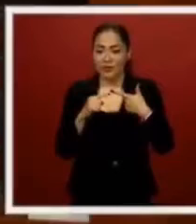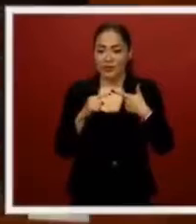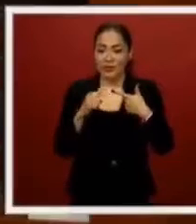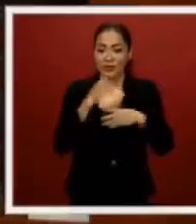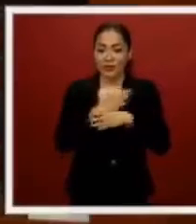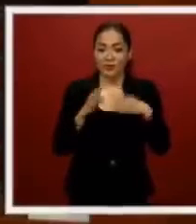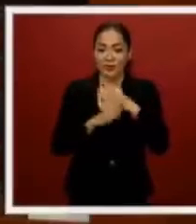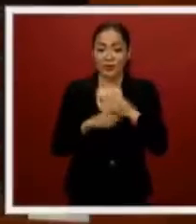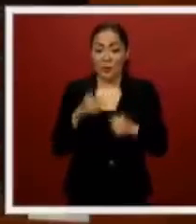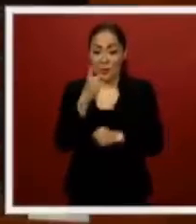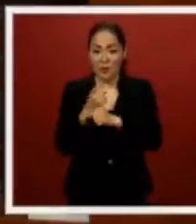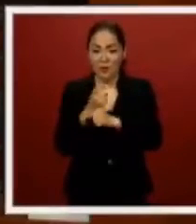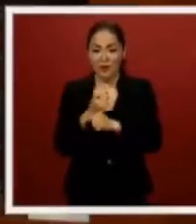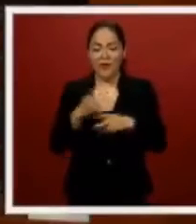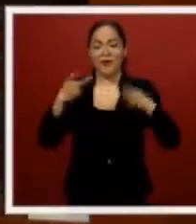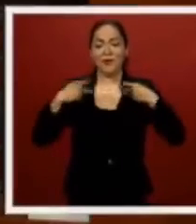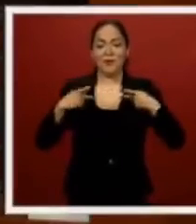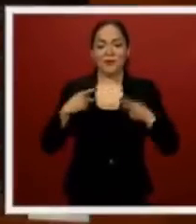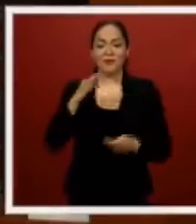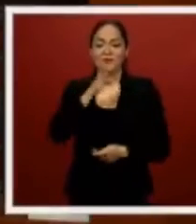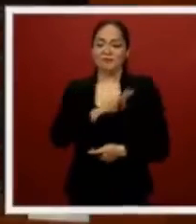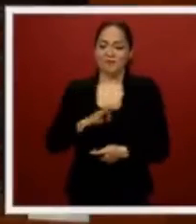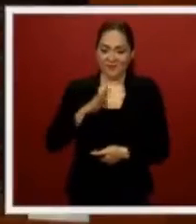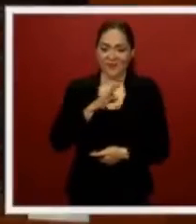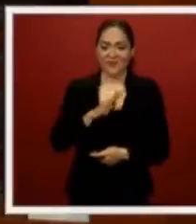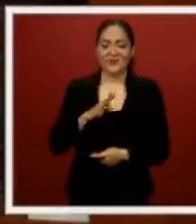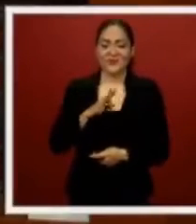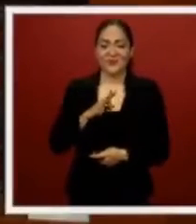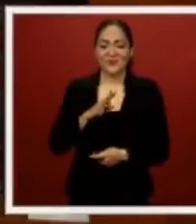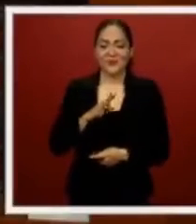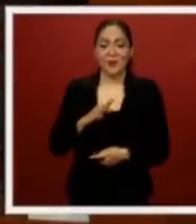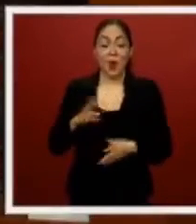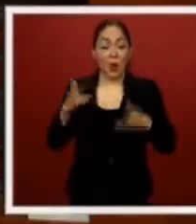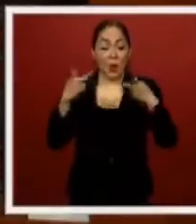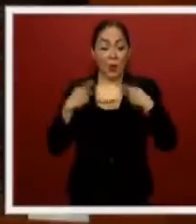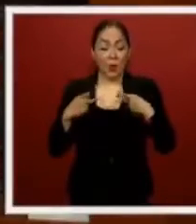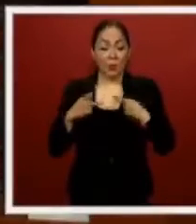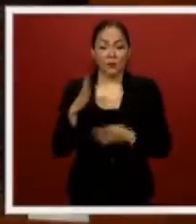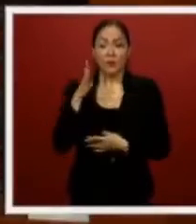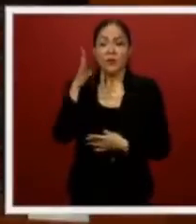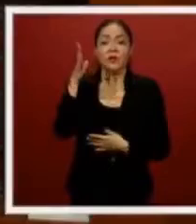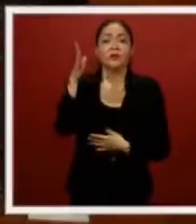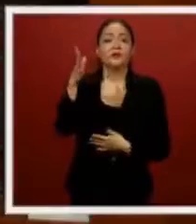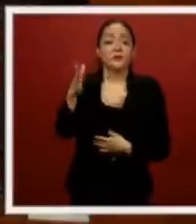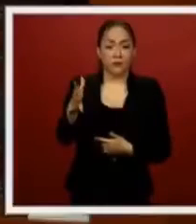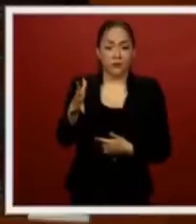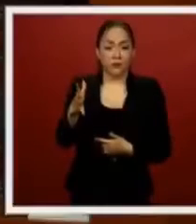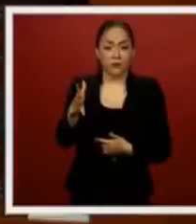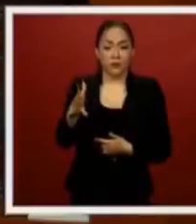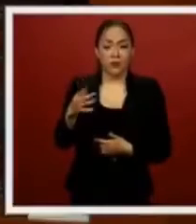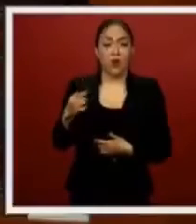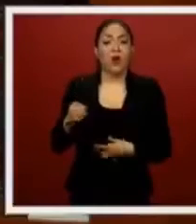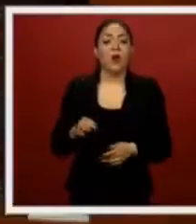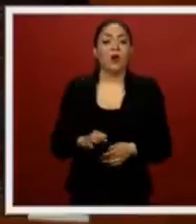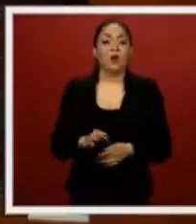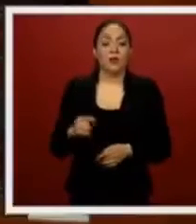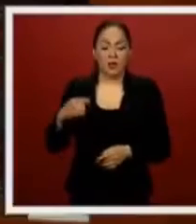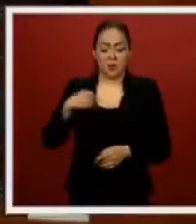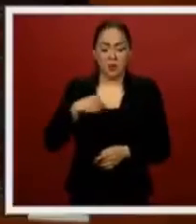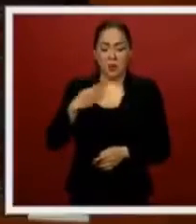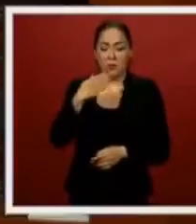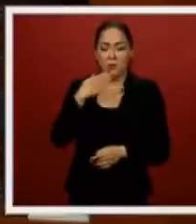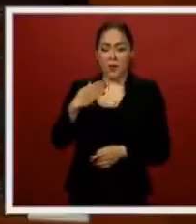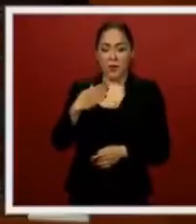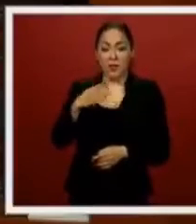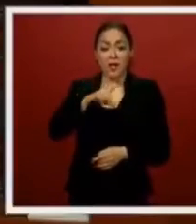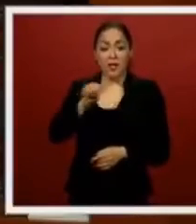un ser humano feliz. Sí. Y un ser humano que va a contribuir a que mejore su vida personal, pero también que mejore la